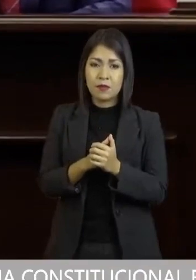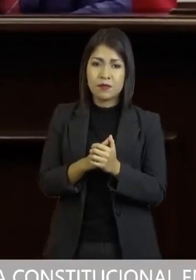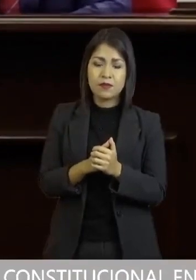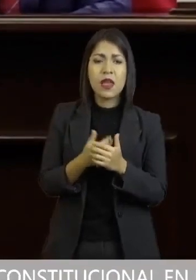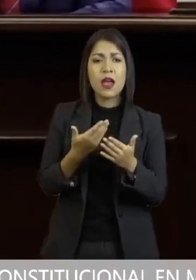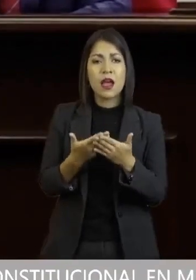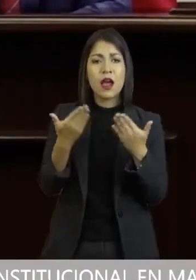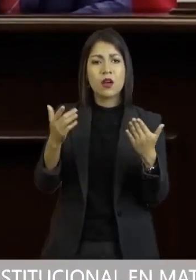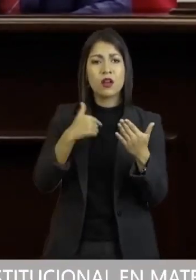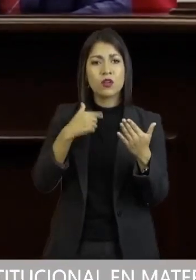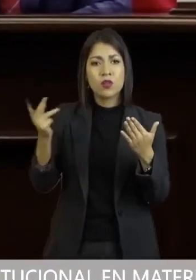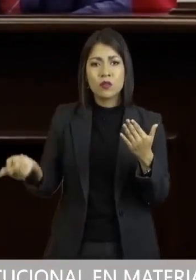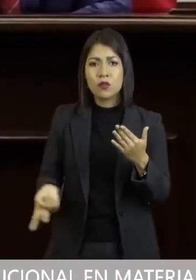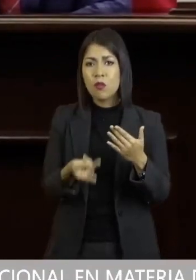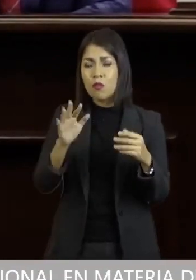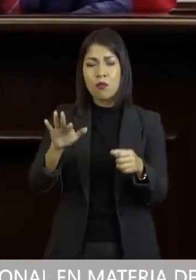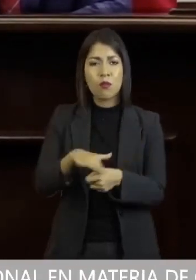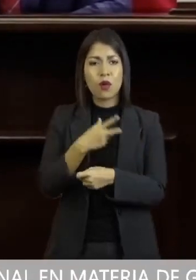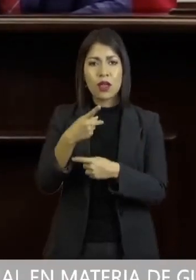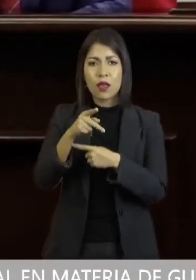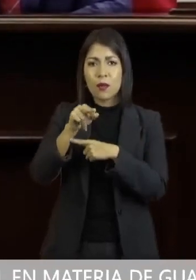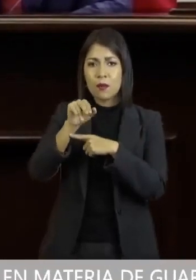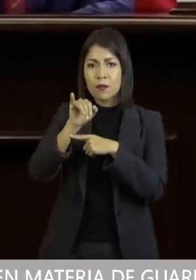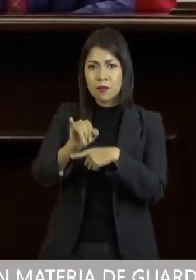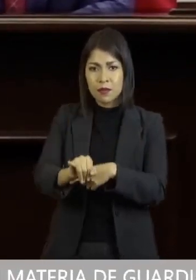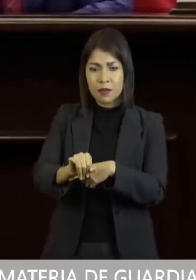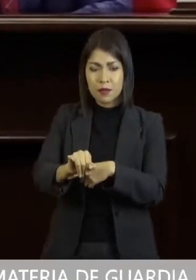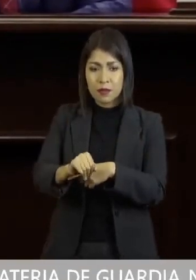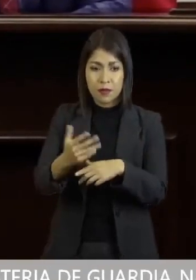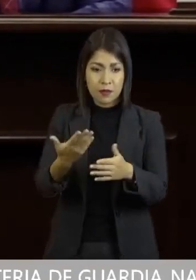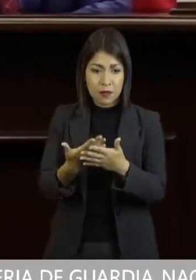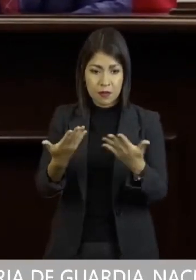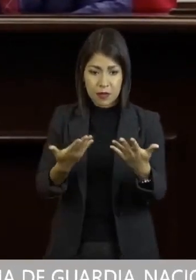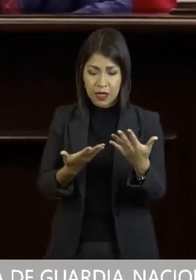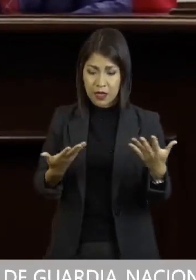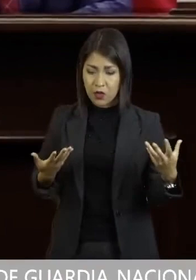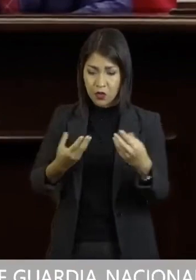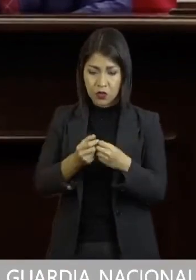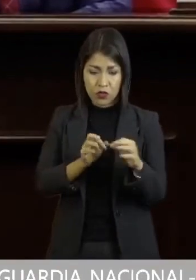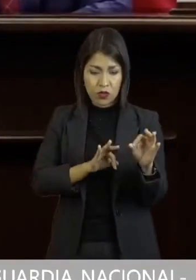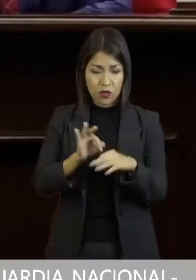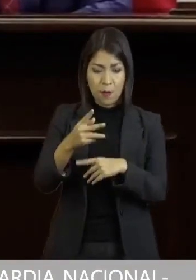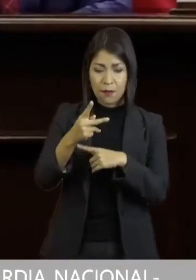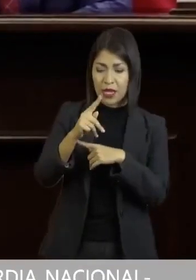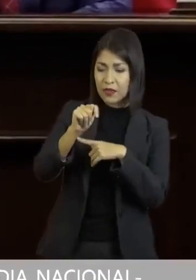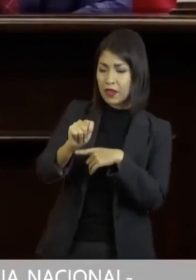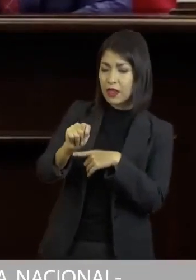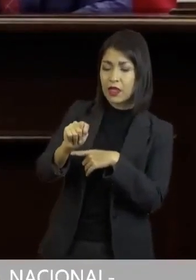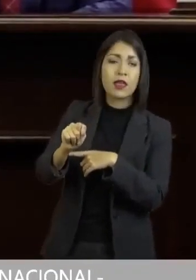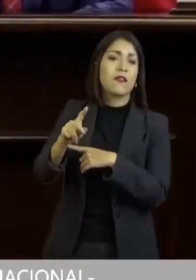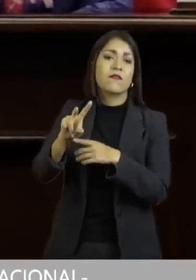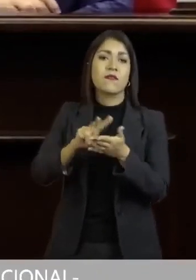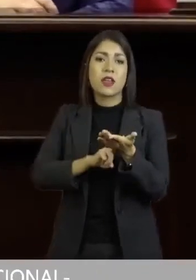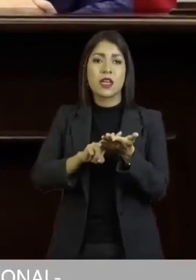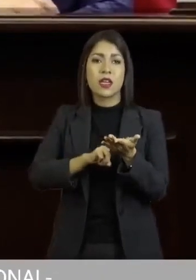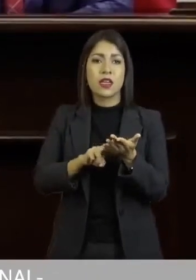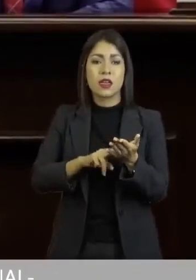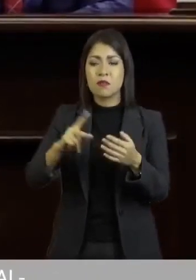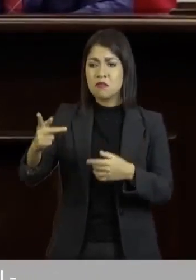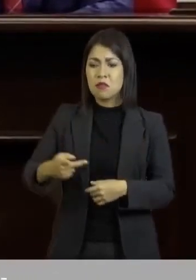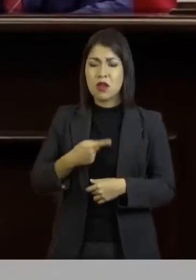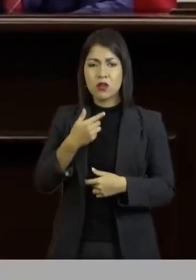que ahora que les pregunten, ¿y por qué el PRI construyó con Morena, el PT y el Verde? O nos pregunten a nosotros,